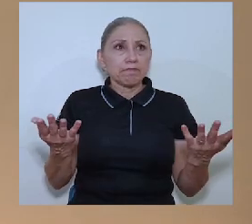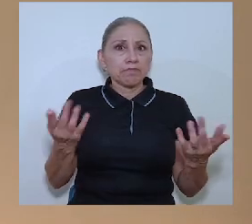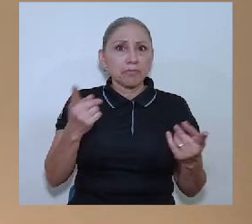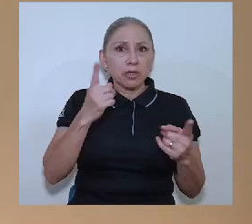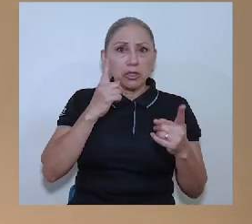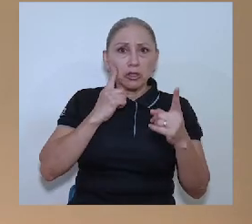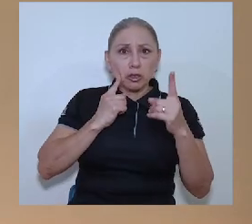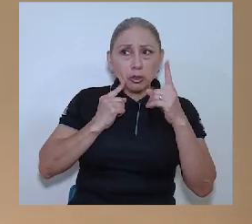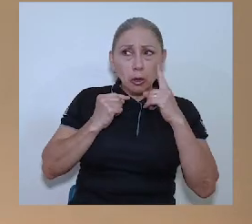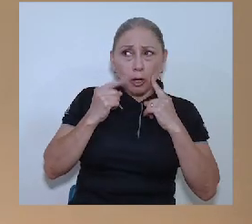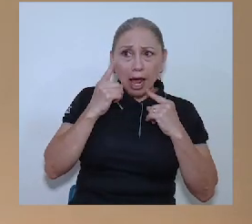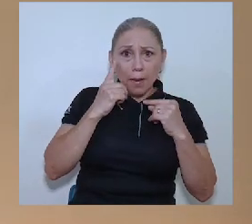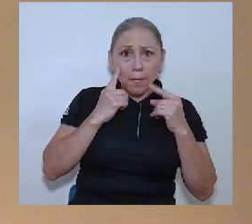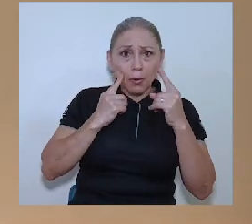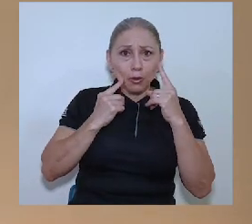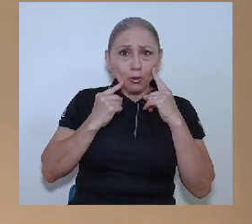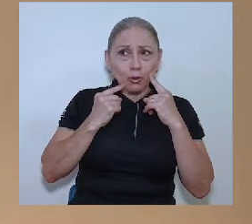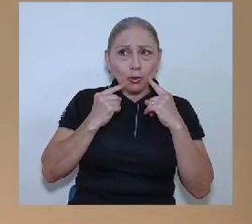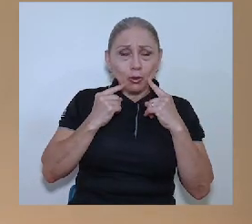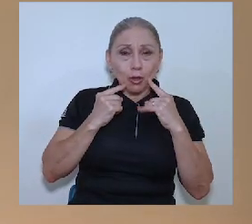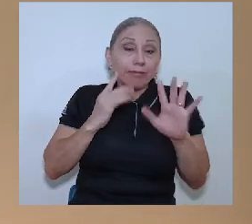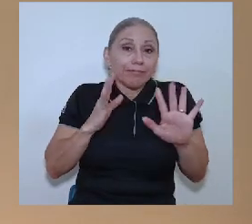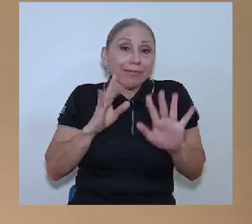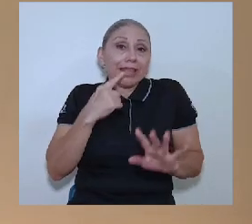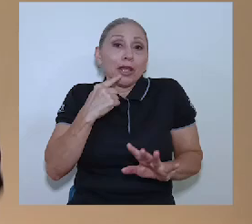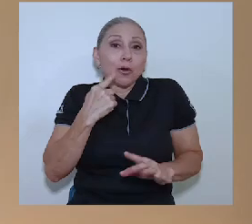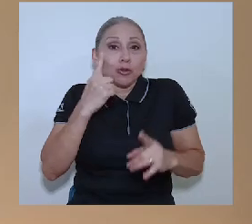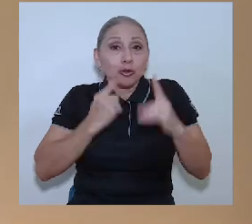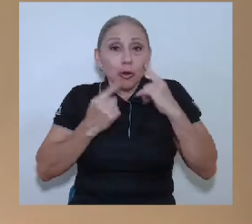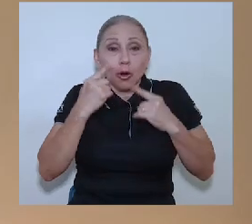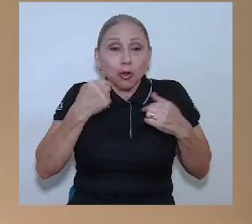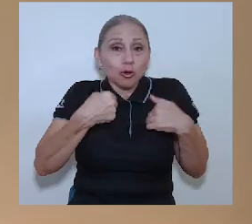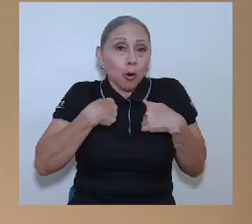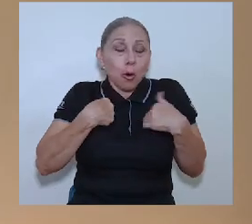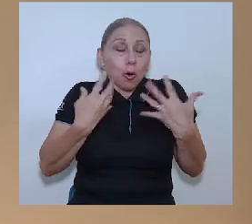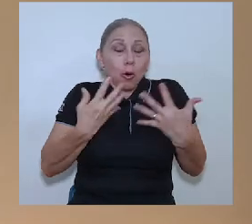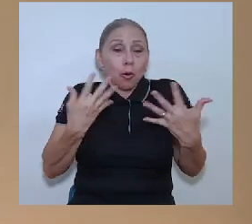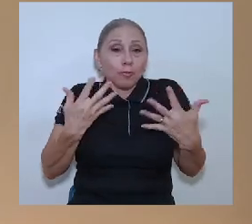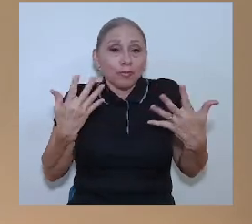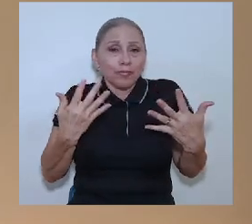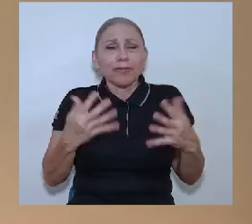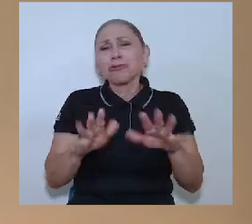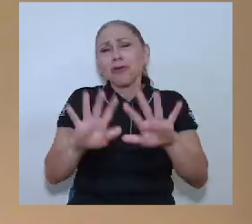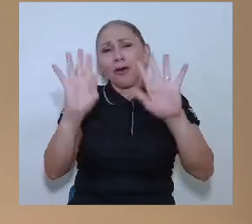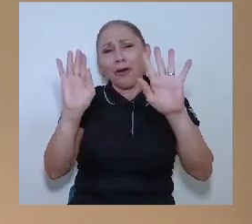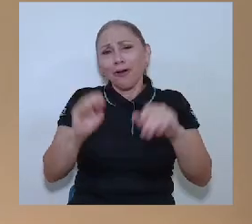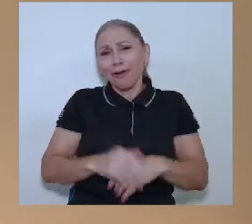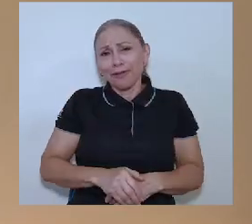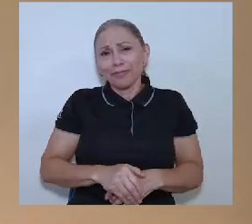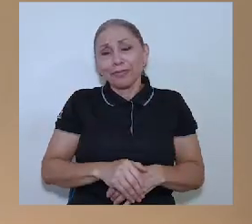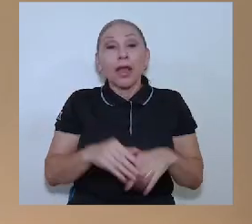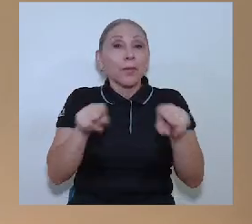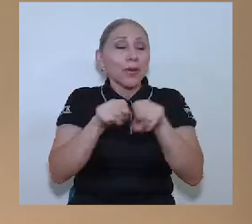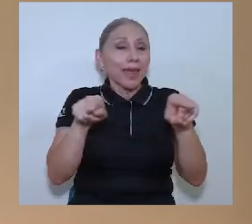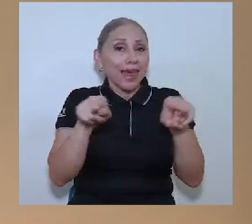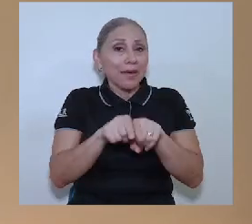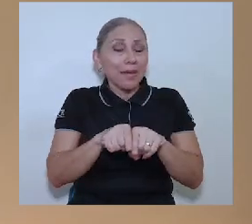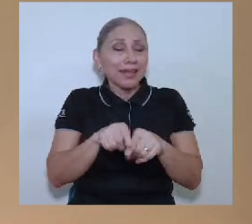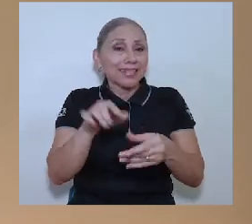¿Lloramos o digo, lloro yo? Porque además